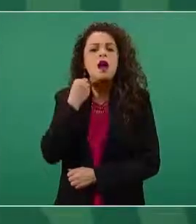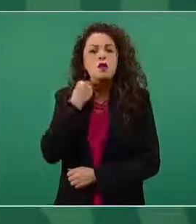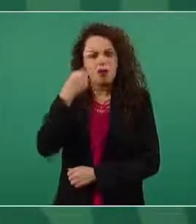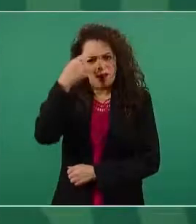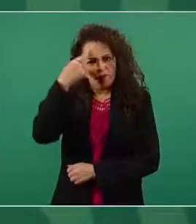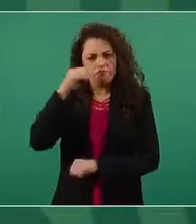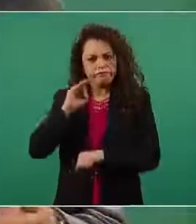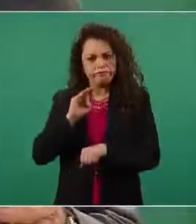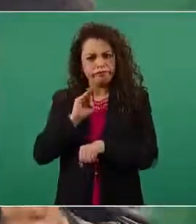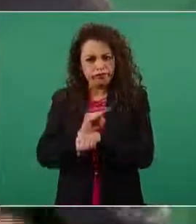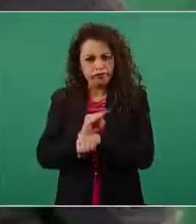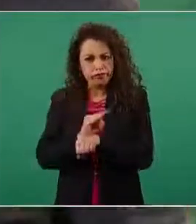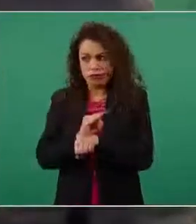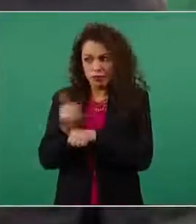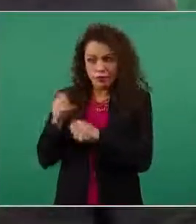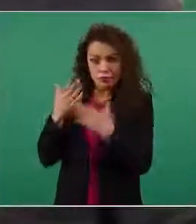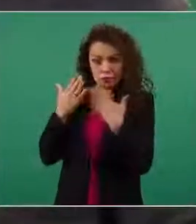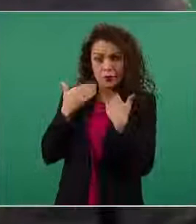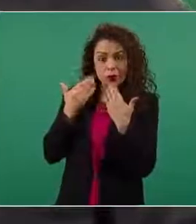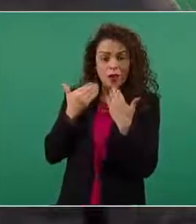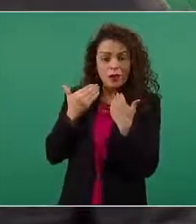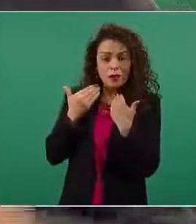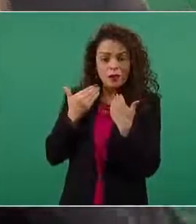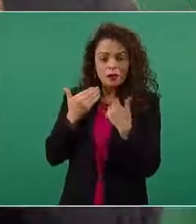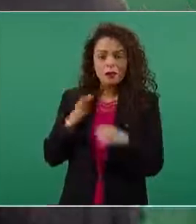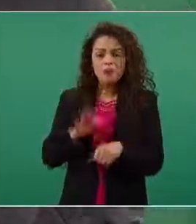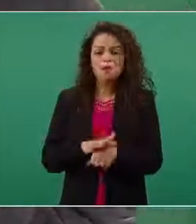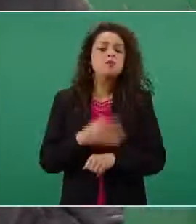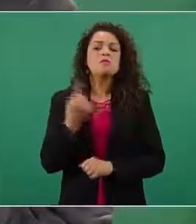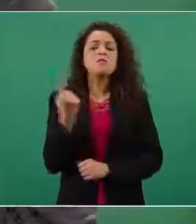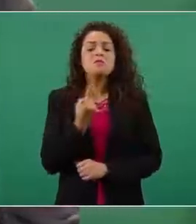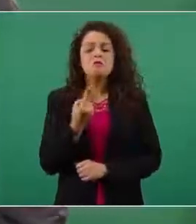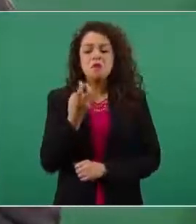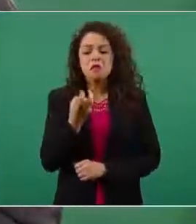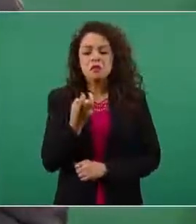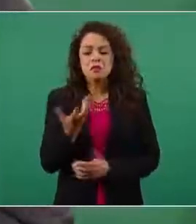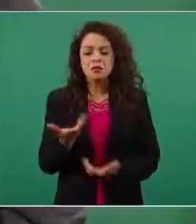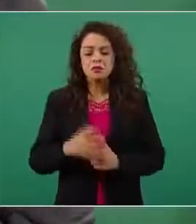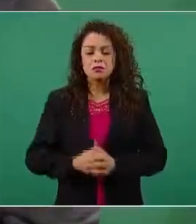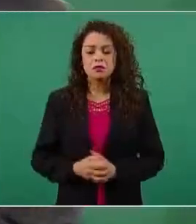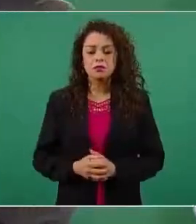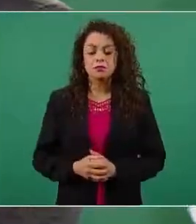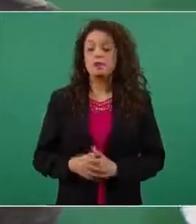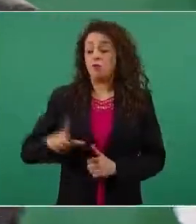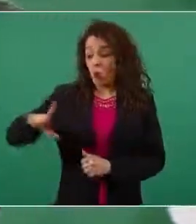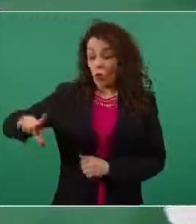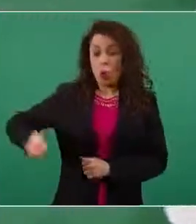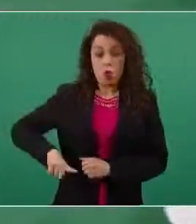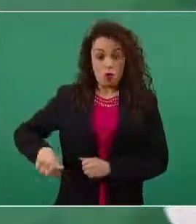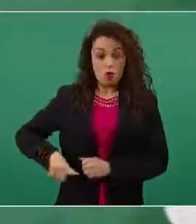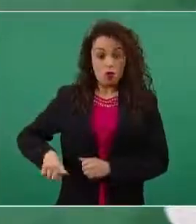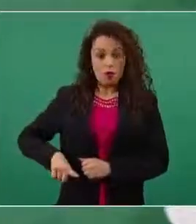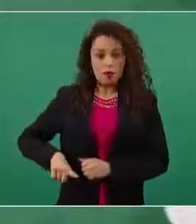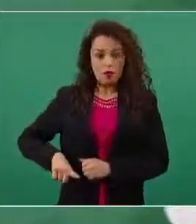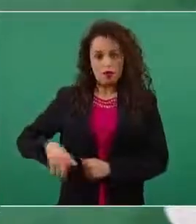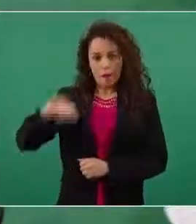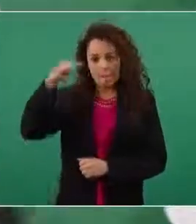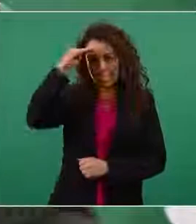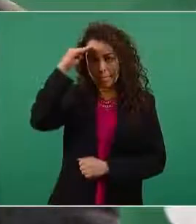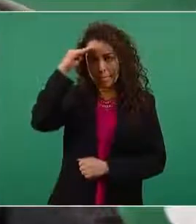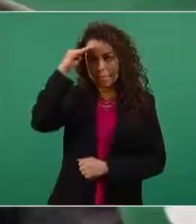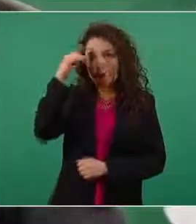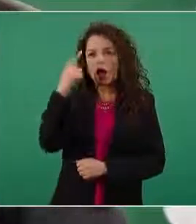¿Por qué esta situación? Porque el gobierno tenía como propósito